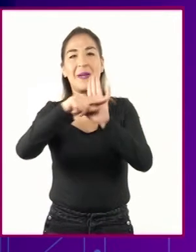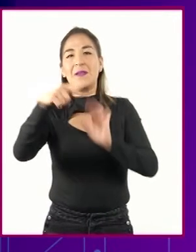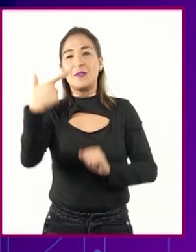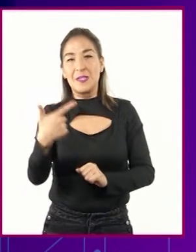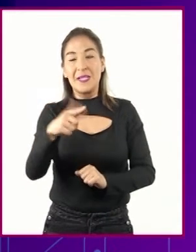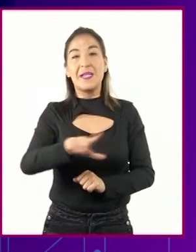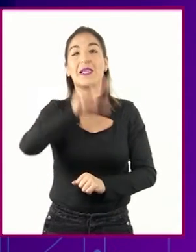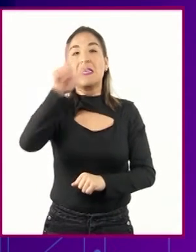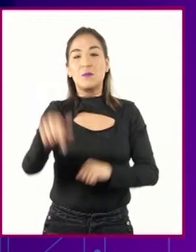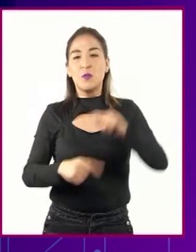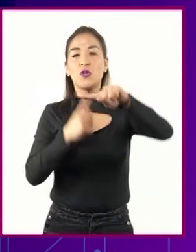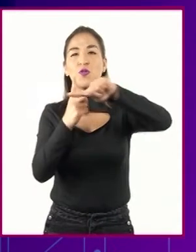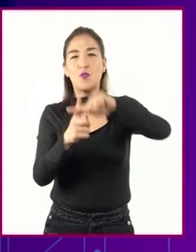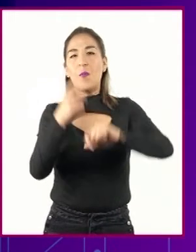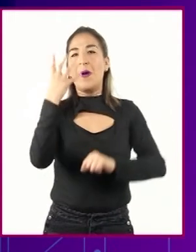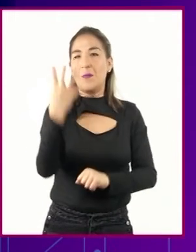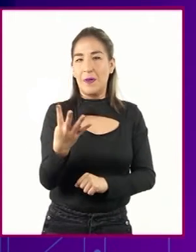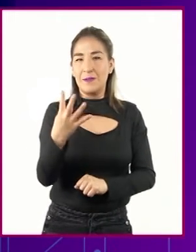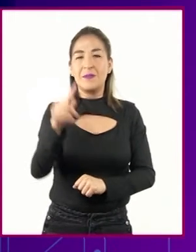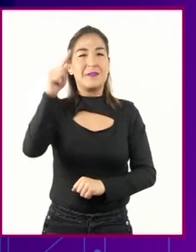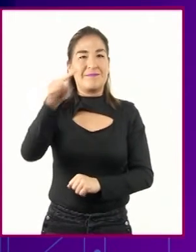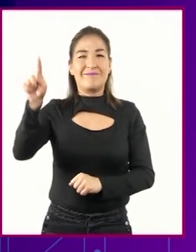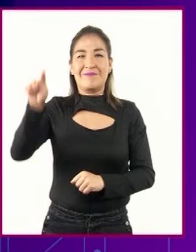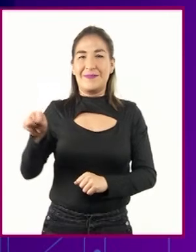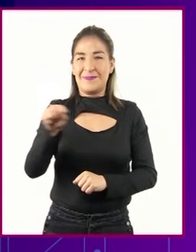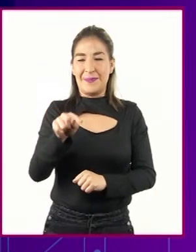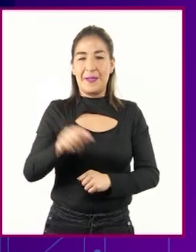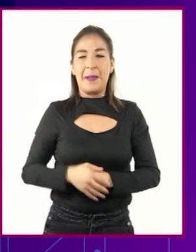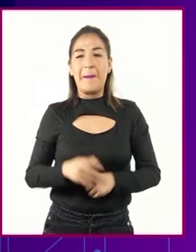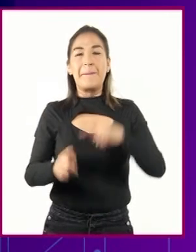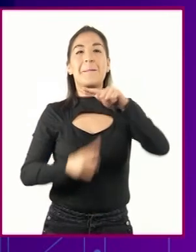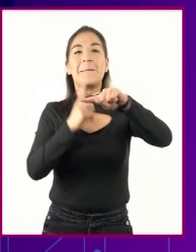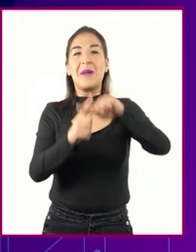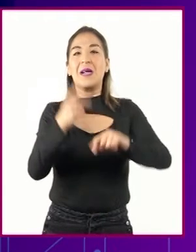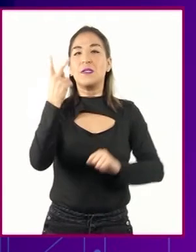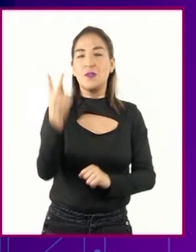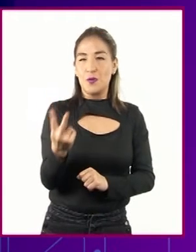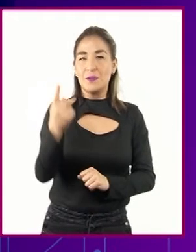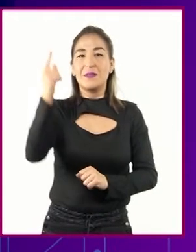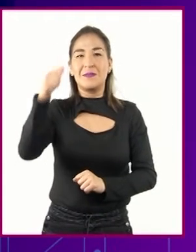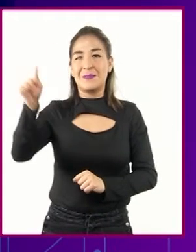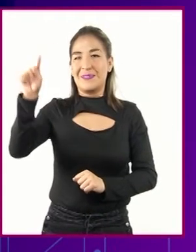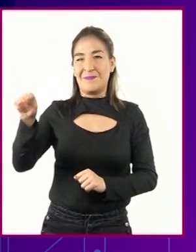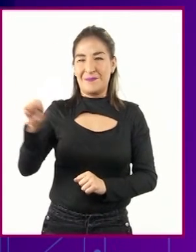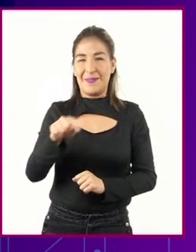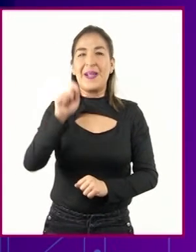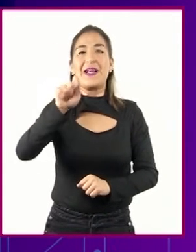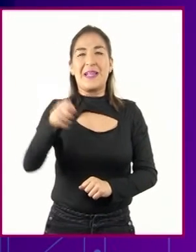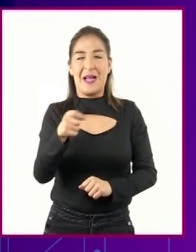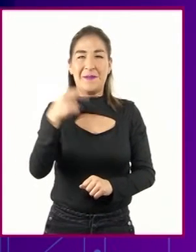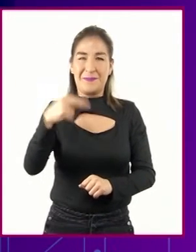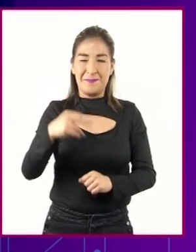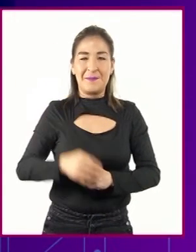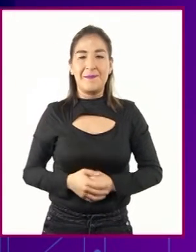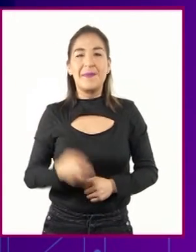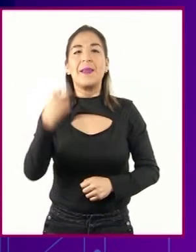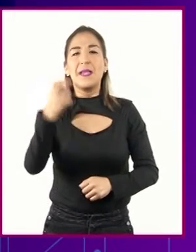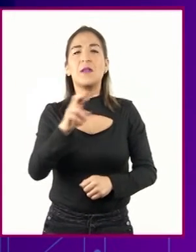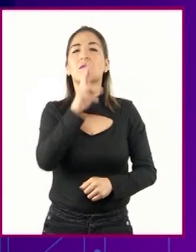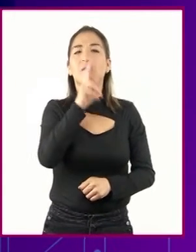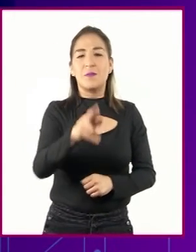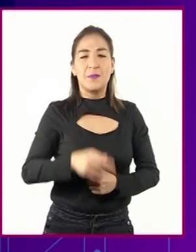se le suma 4. Se cierra el corchete más 2, se cierra la llave. El resultado de Jesús